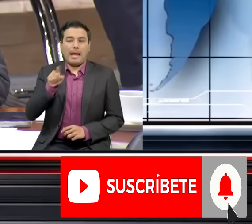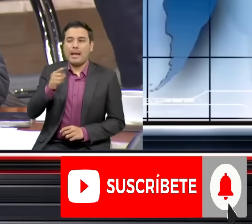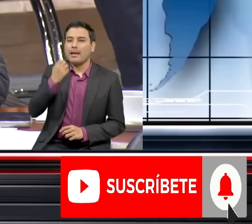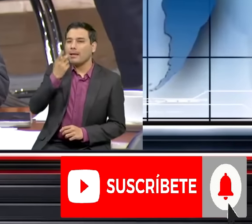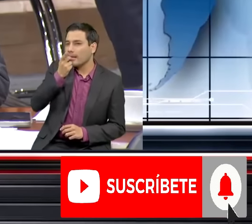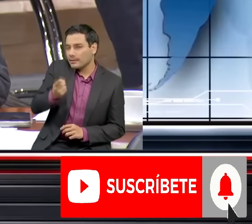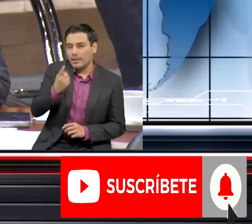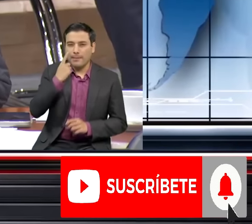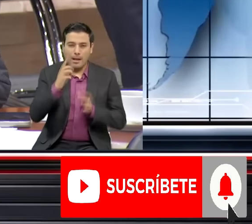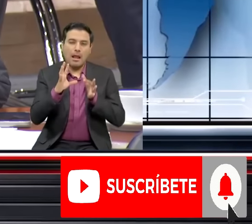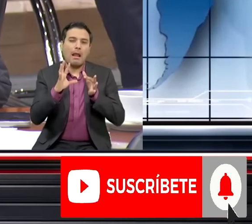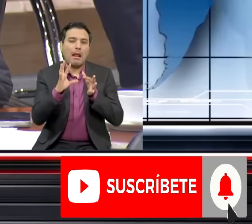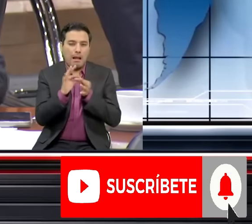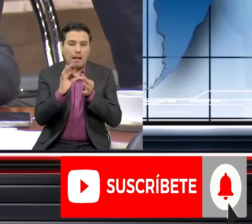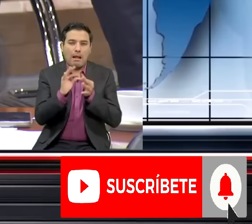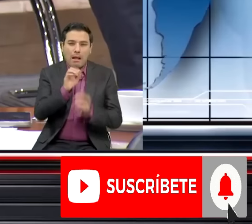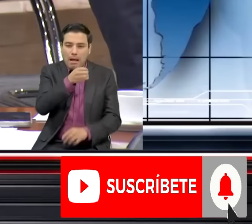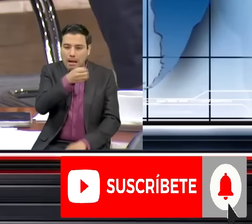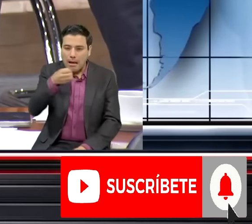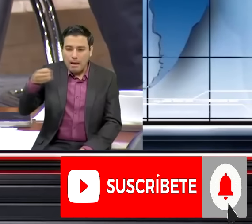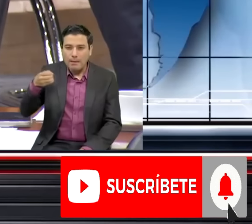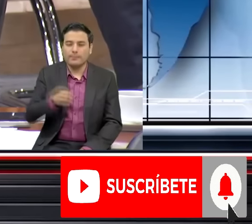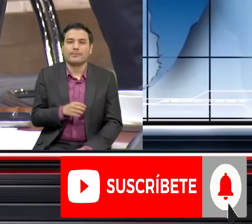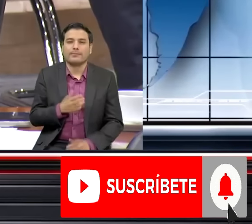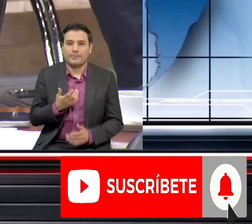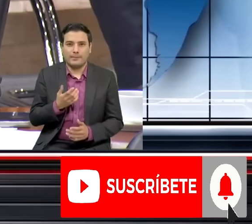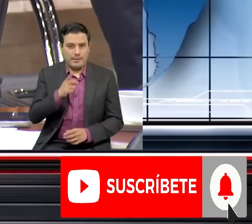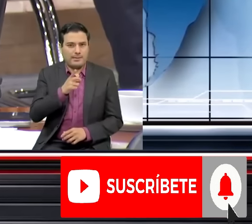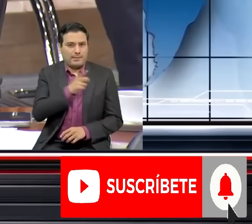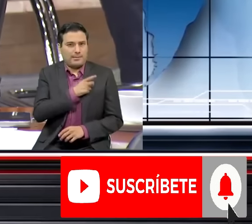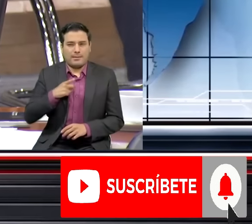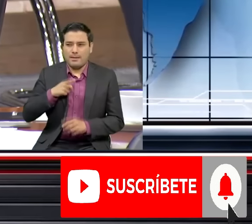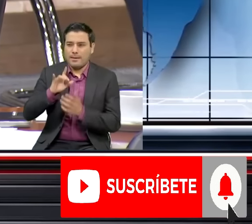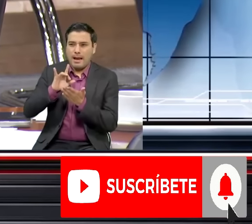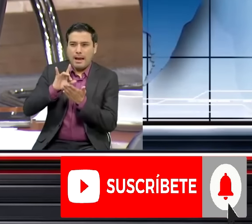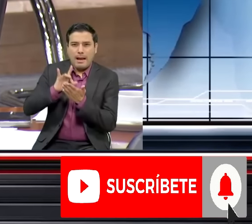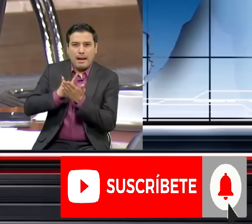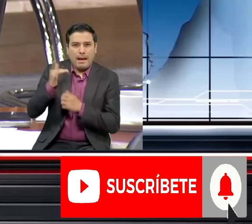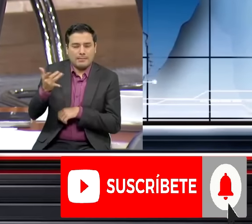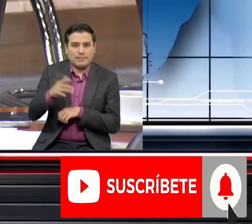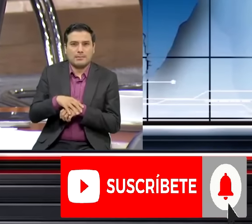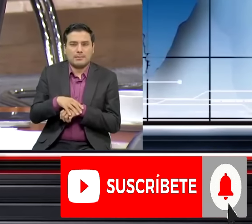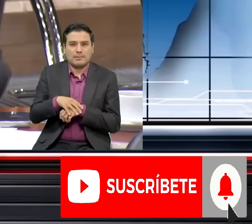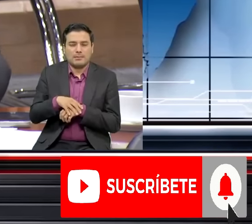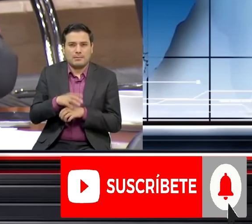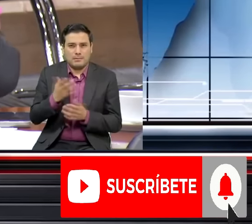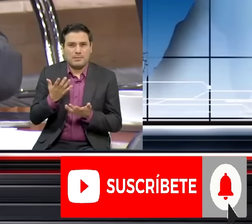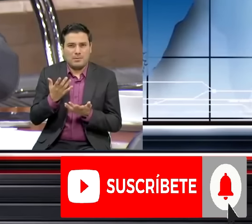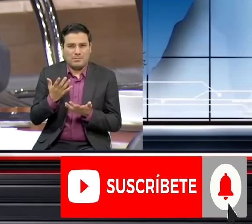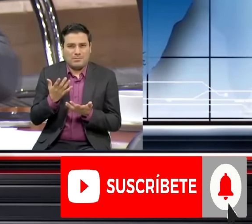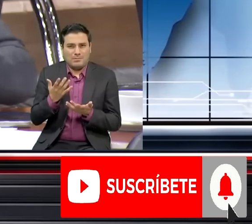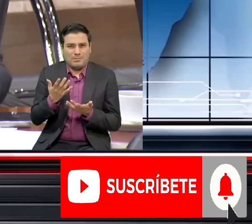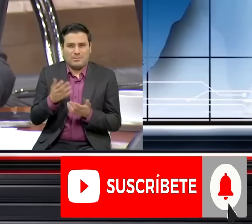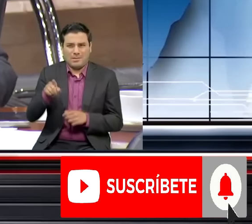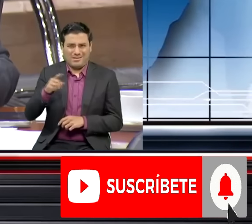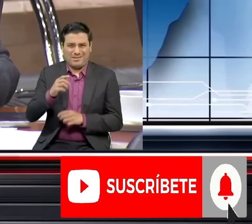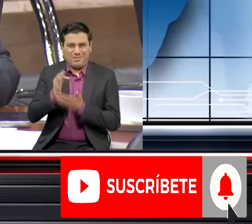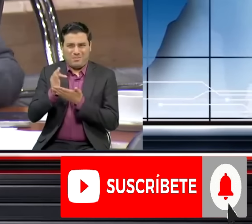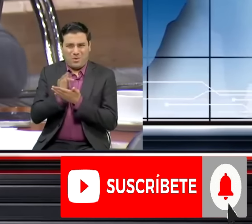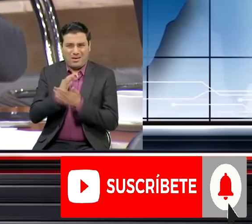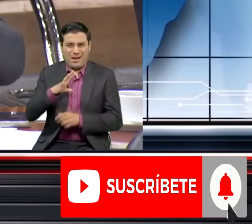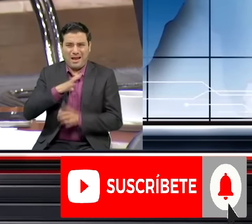quiso decir Noroña. Y lo que quiso decir Noroña es que le agradezcan que no les está exigiendo incondicionalidad, porque tiene la mayoría